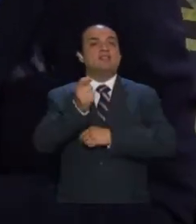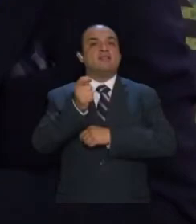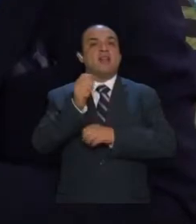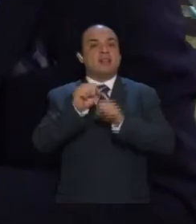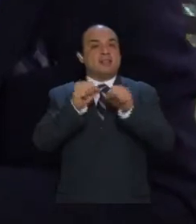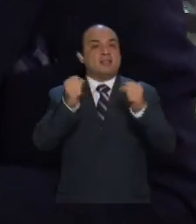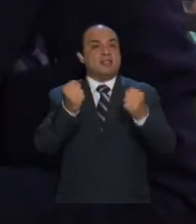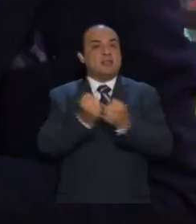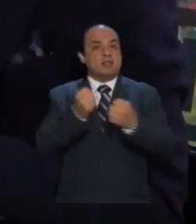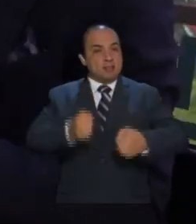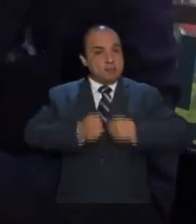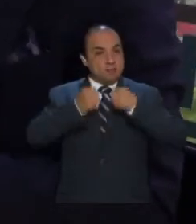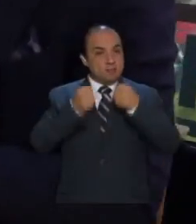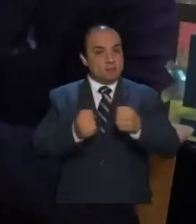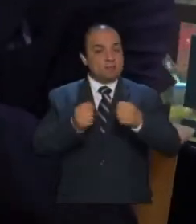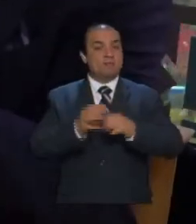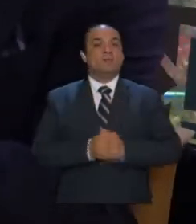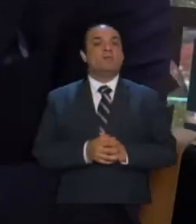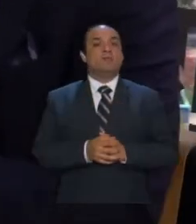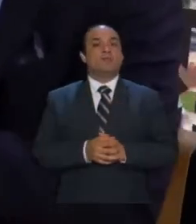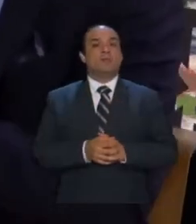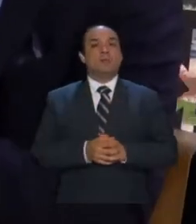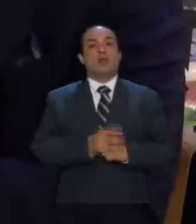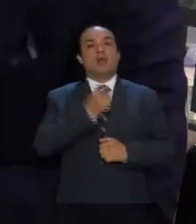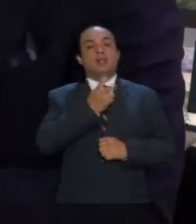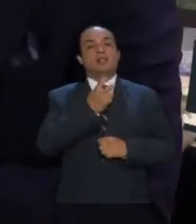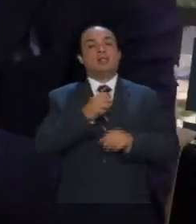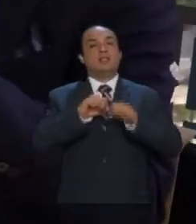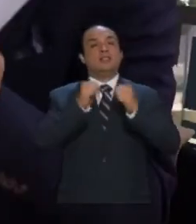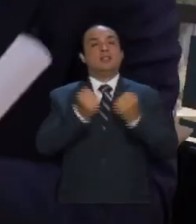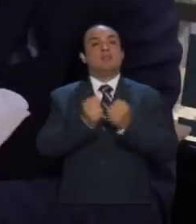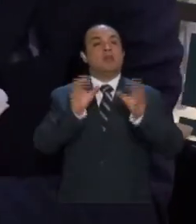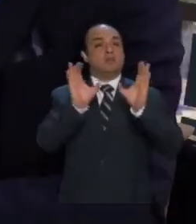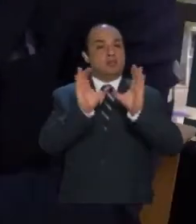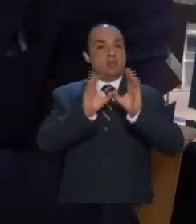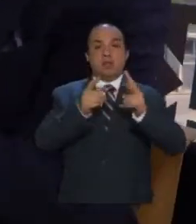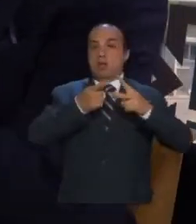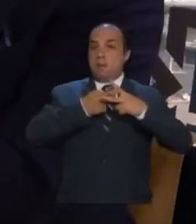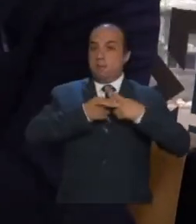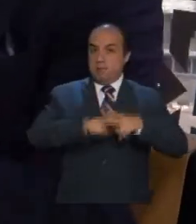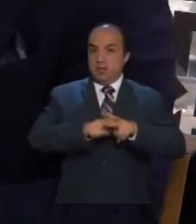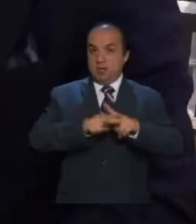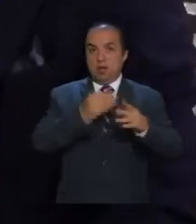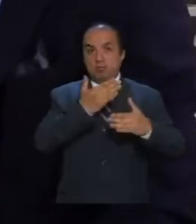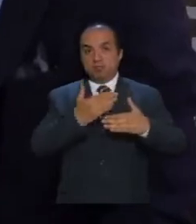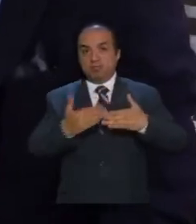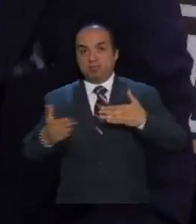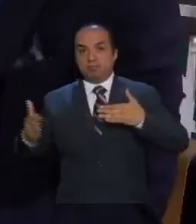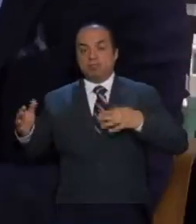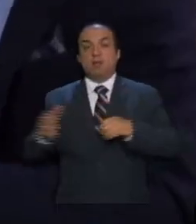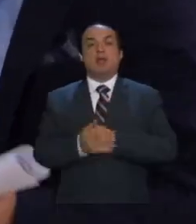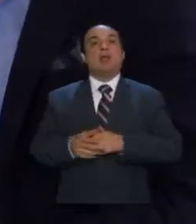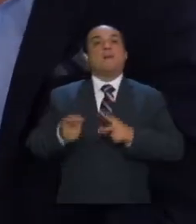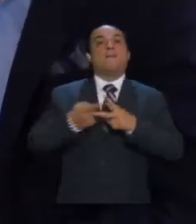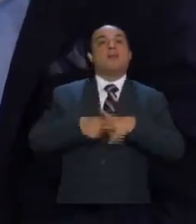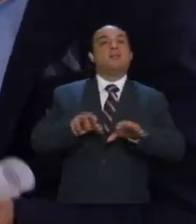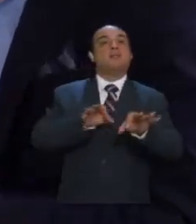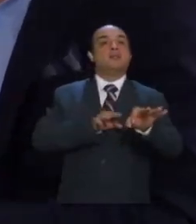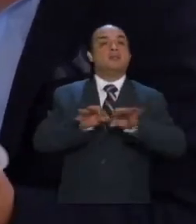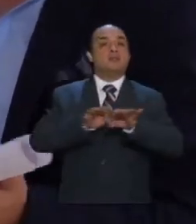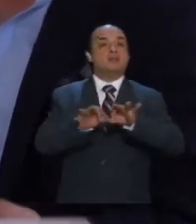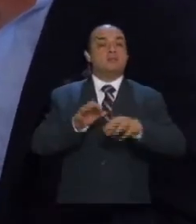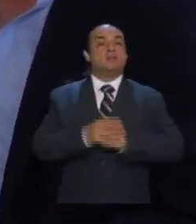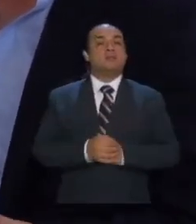muy seguros y en este caso es un sistema certificado desde el inicio hasta el día de la operación. De las